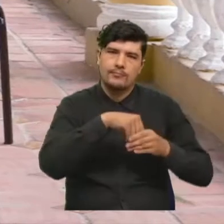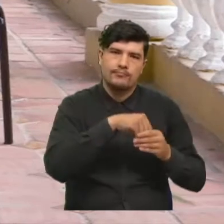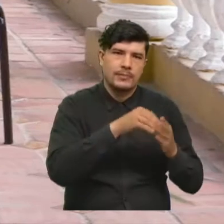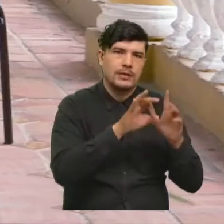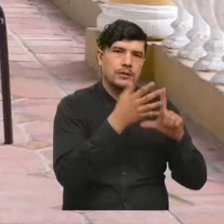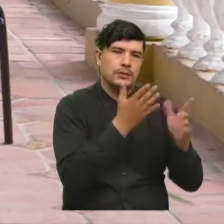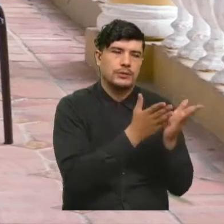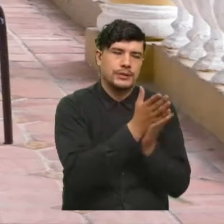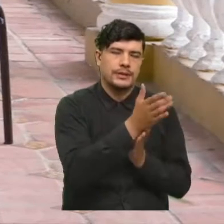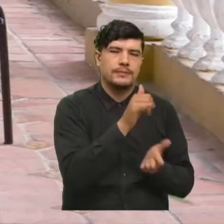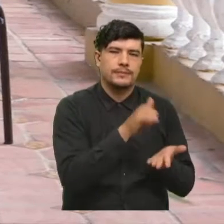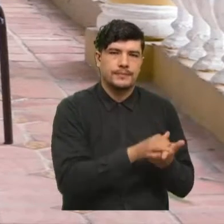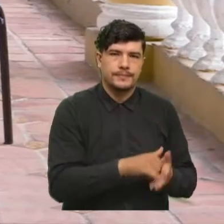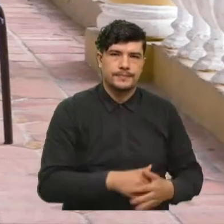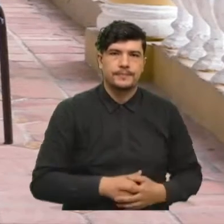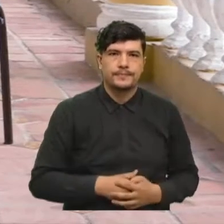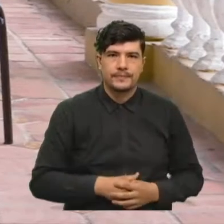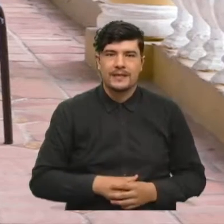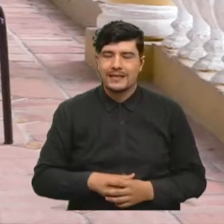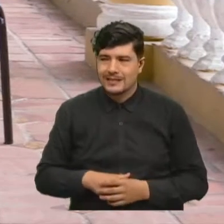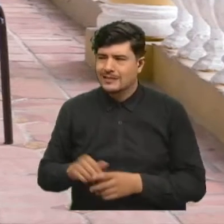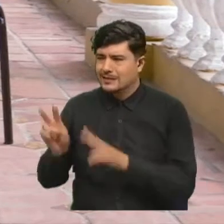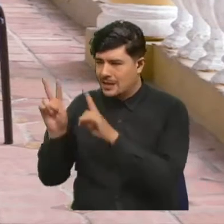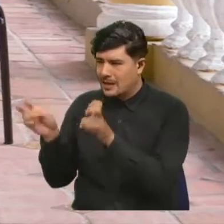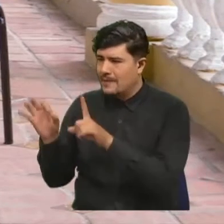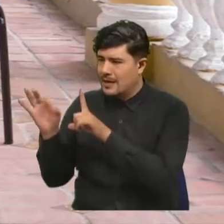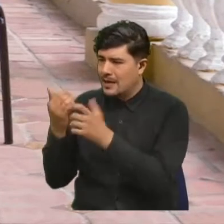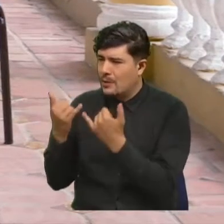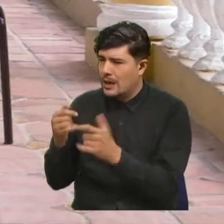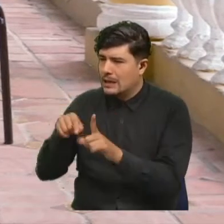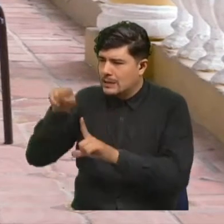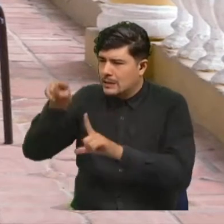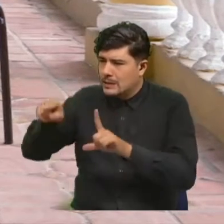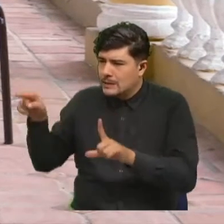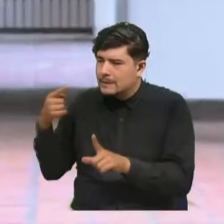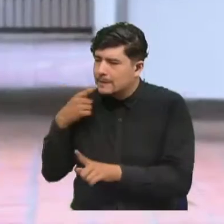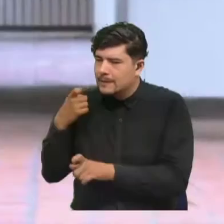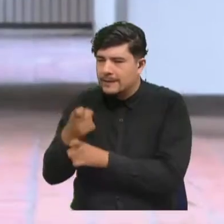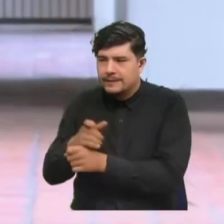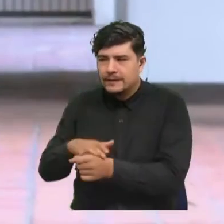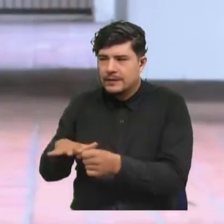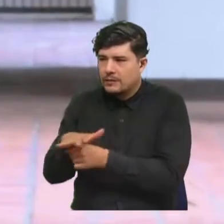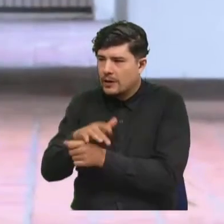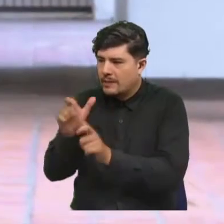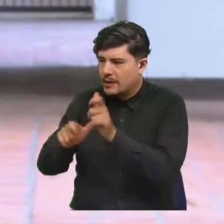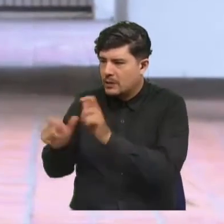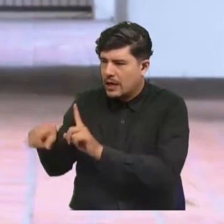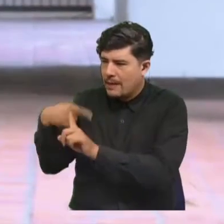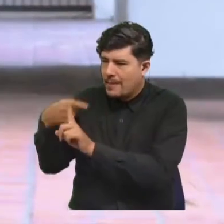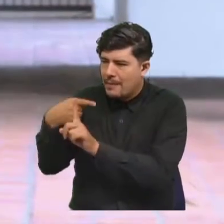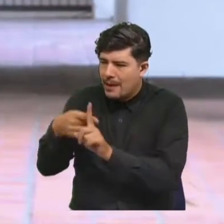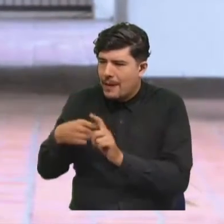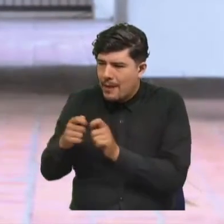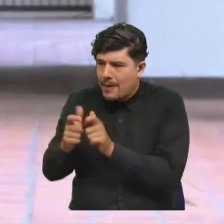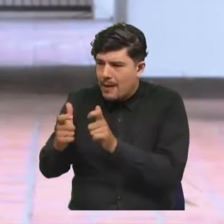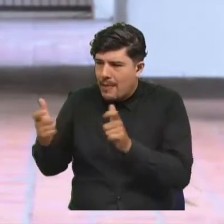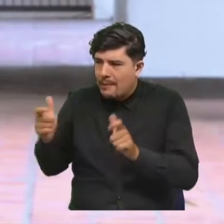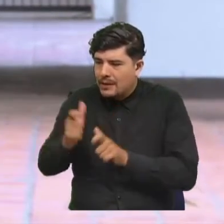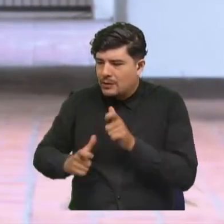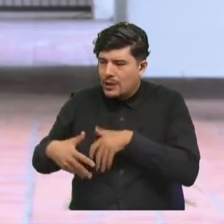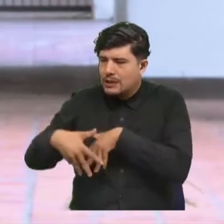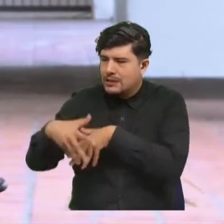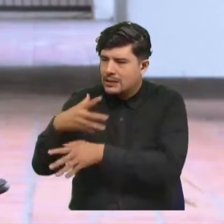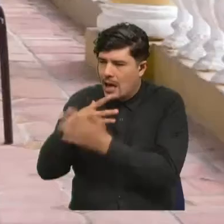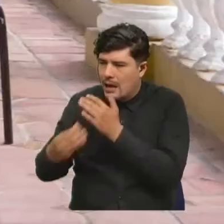hogares le tocaba el tema de virtualidad precisamente pues las cifras hoy desafortunadamente no nos ayudan mucho hay todavía la gente en la calle sin